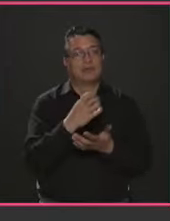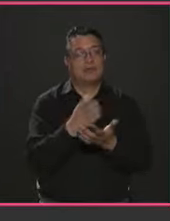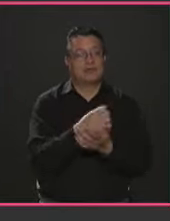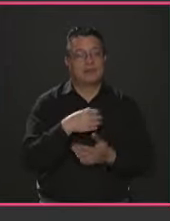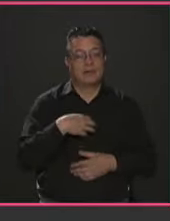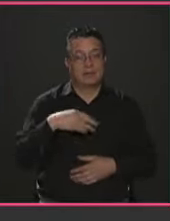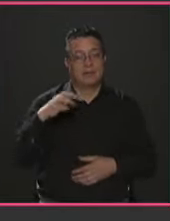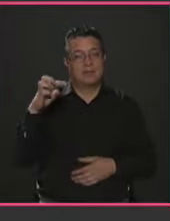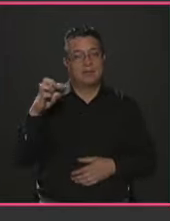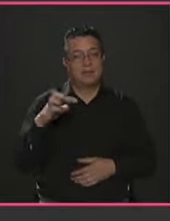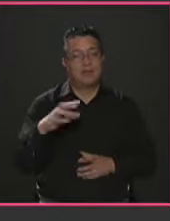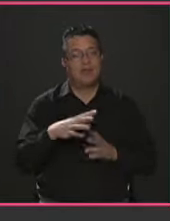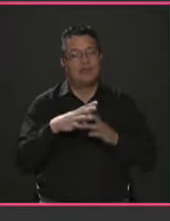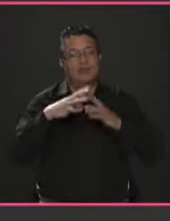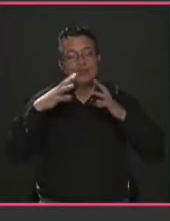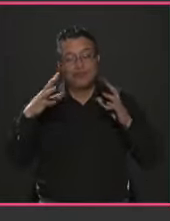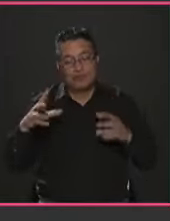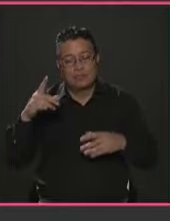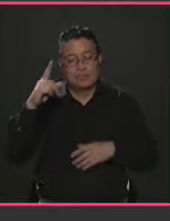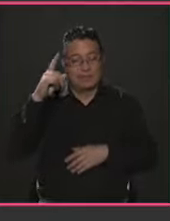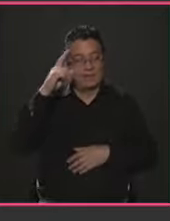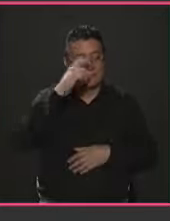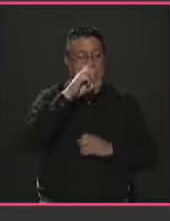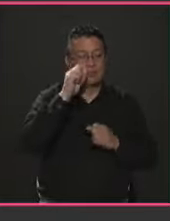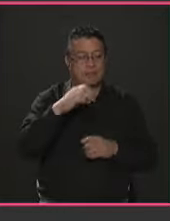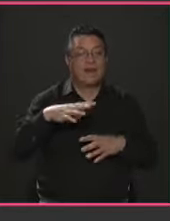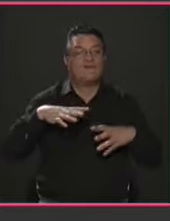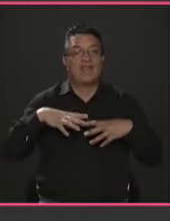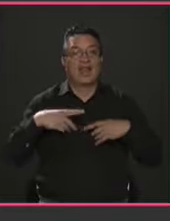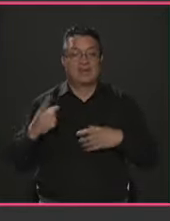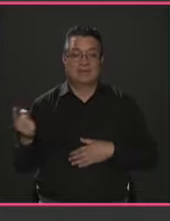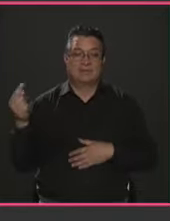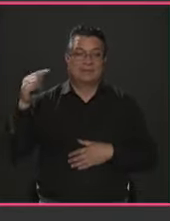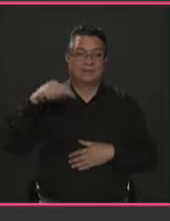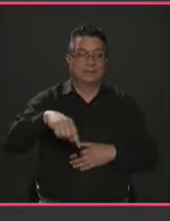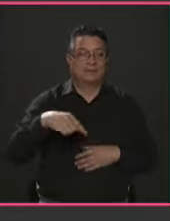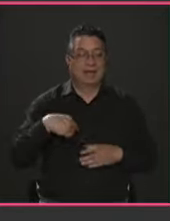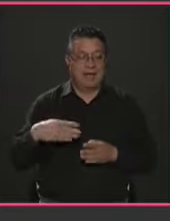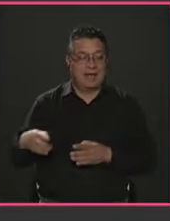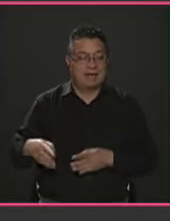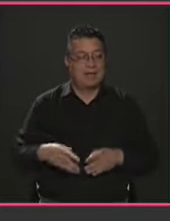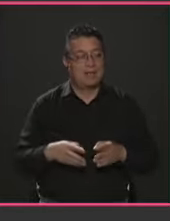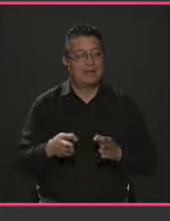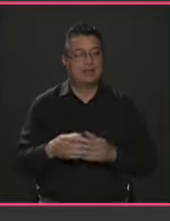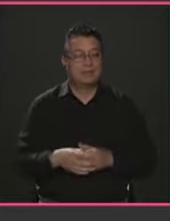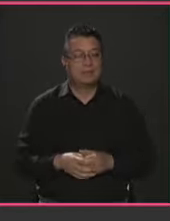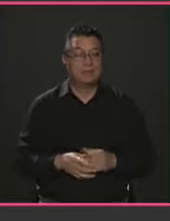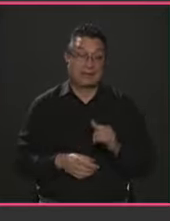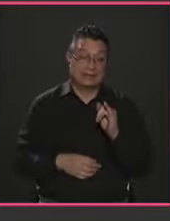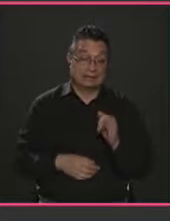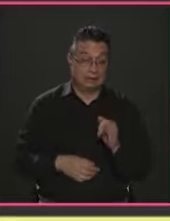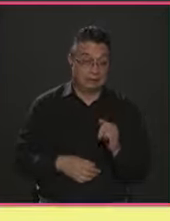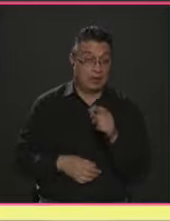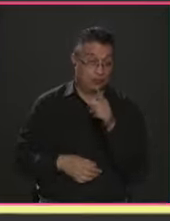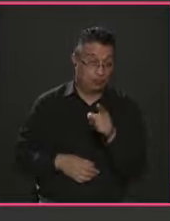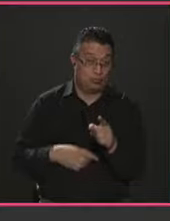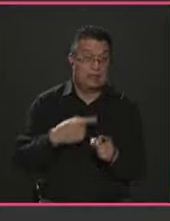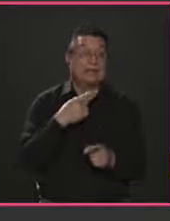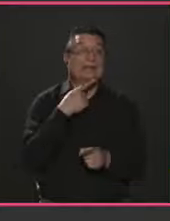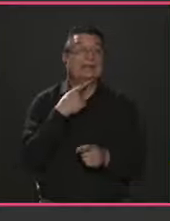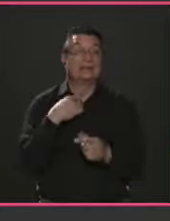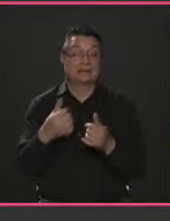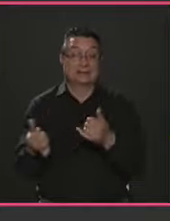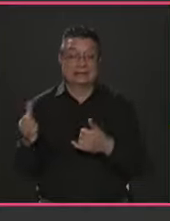papá ha sido muy muy difícil entonces feliz de poder estar acompañando en este camino claro a ti te interesa la ciencia también a partir de